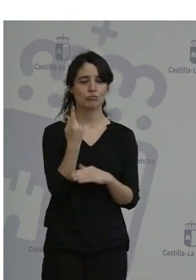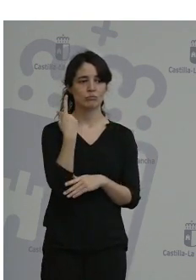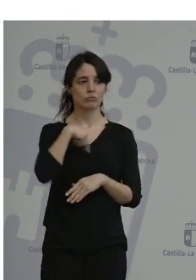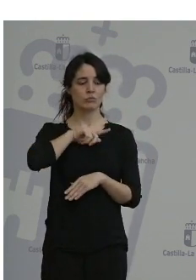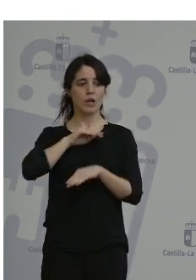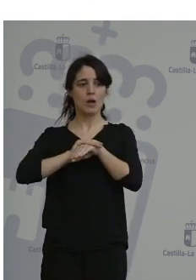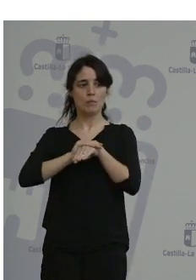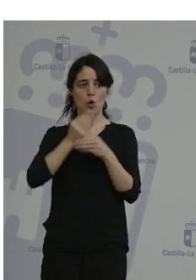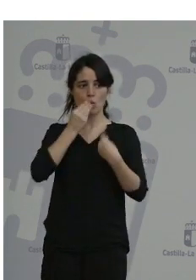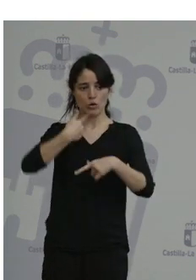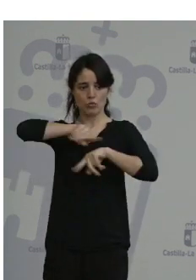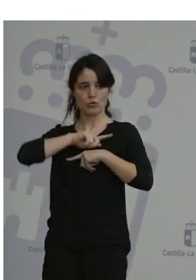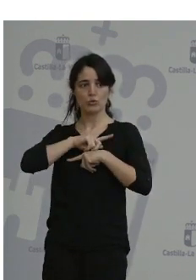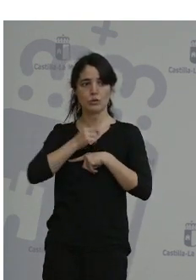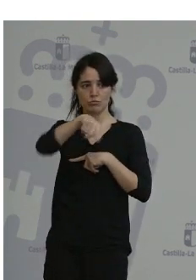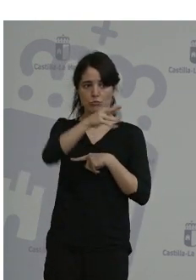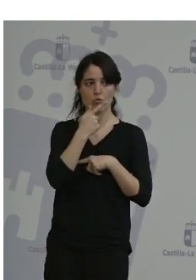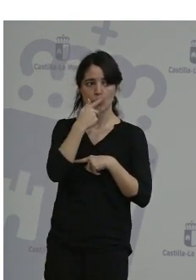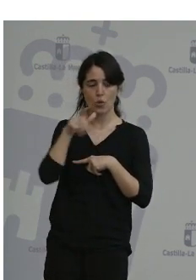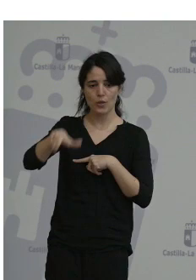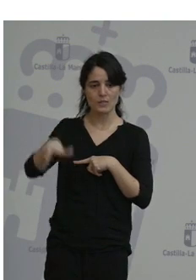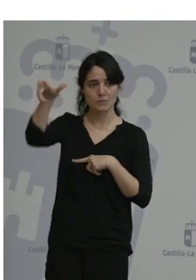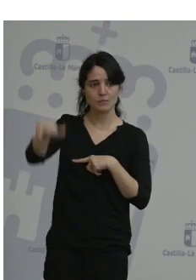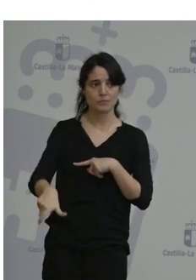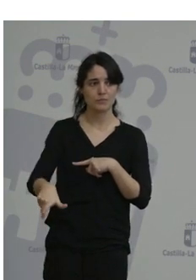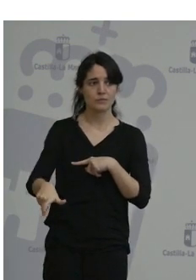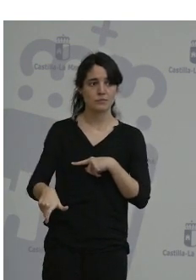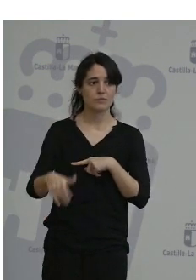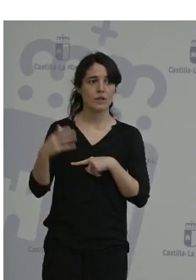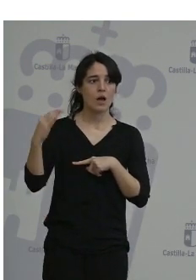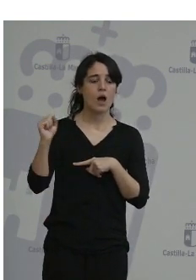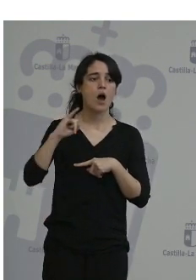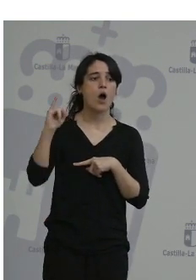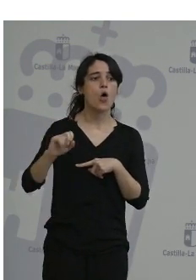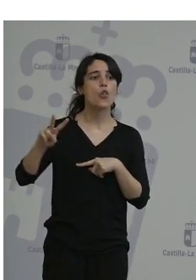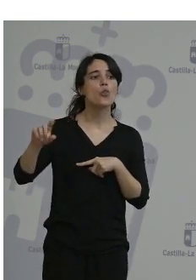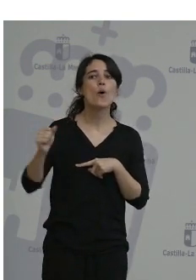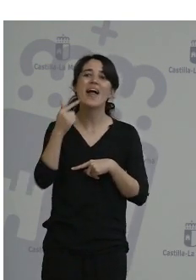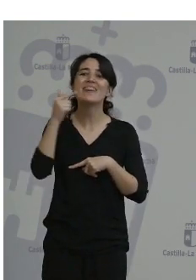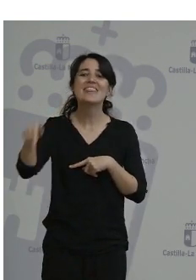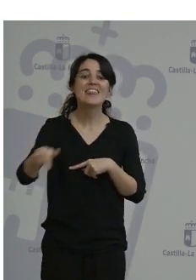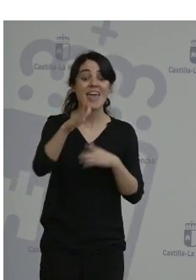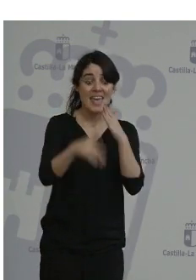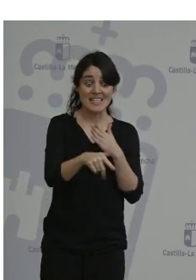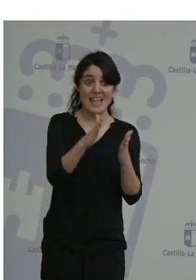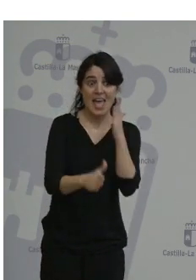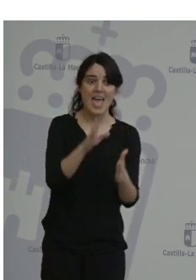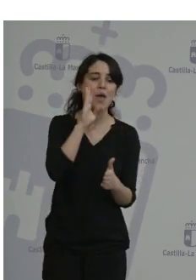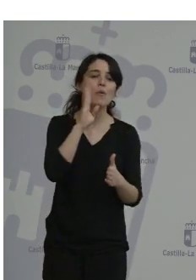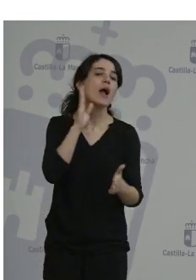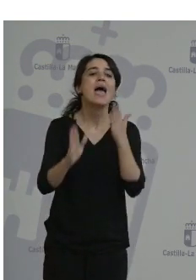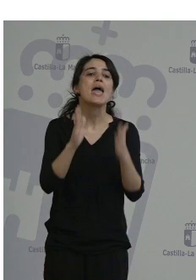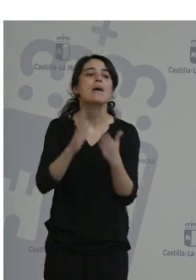nosotros y conocido de muchos de nosotros, Paulino Azúa, llamaba la década prodigiosa. En esos años,